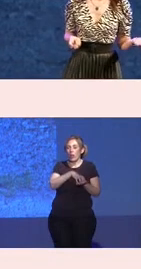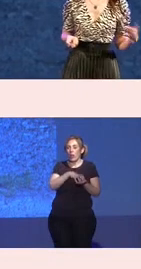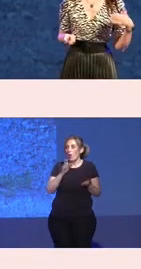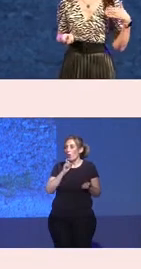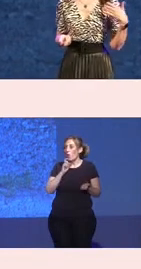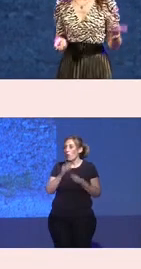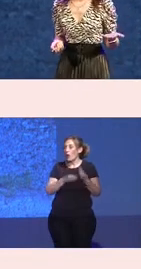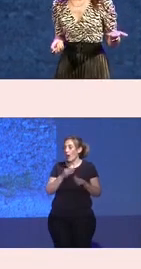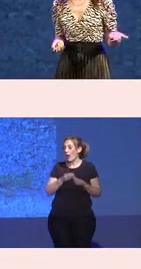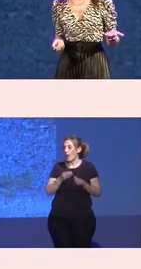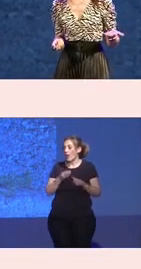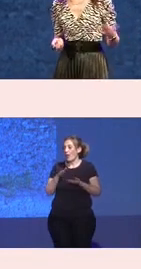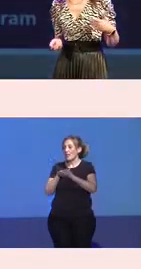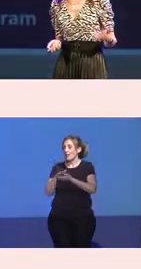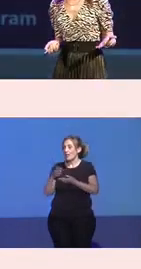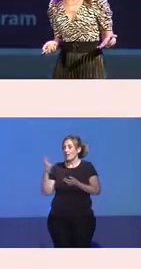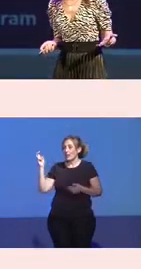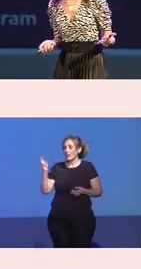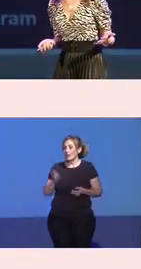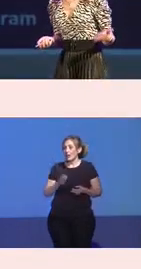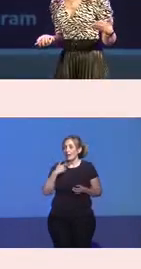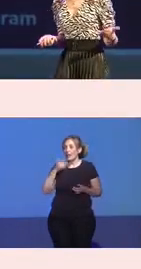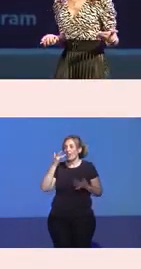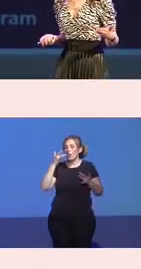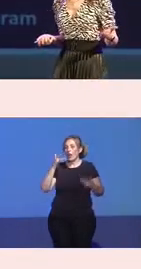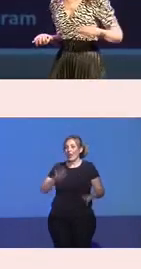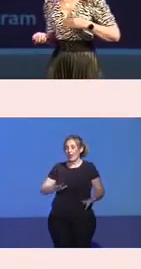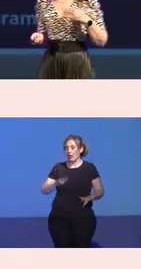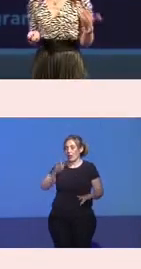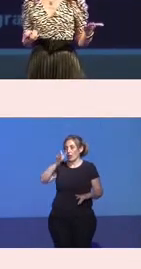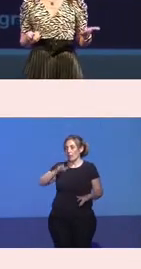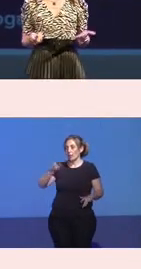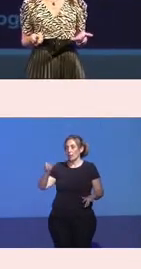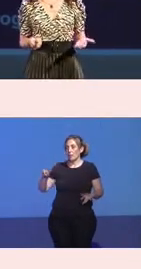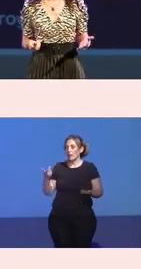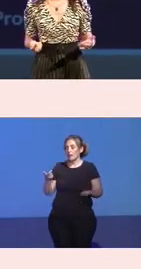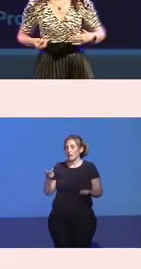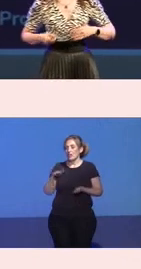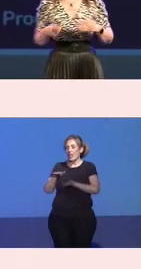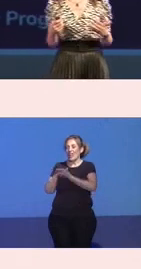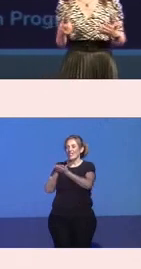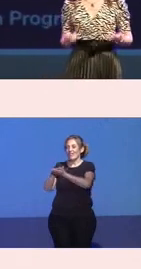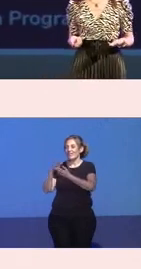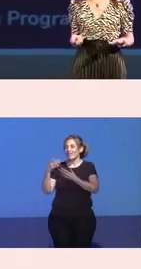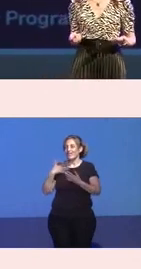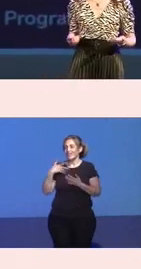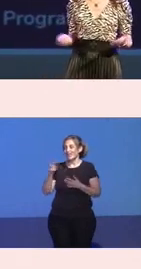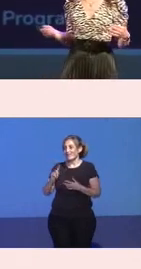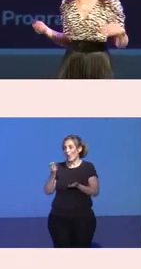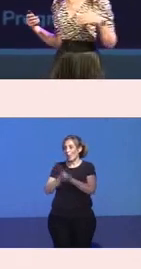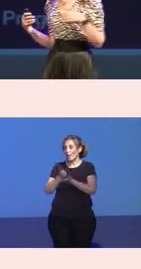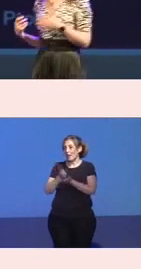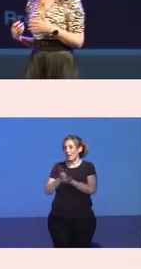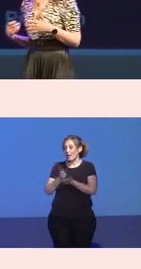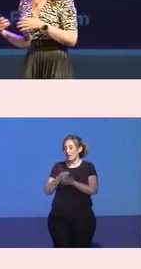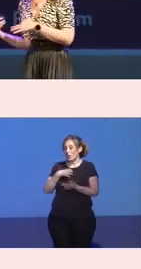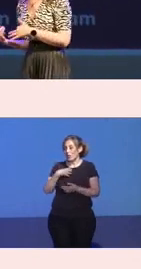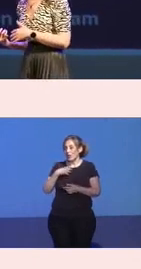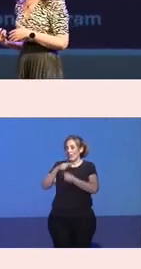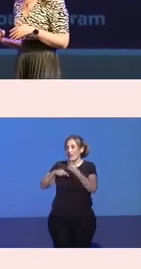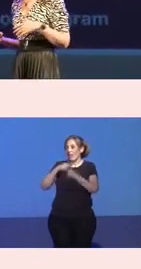Bueno pues la mayoría provienen de donaciones de personas que huyen de un enterramiento común o que no pueden pagarlo a veces son los